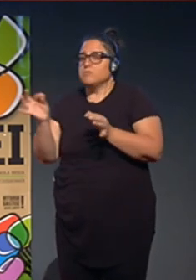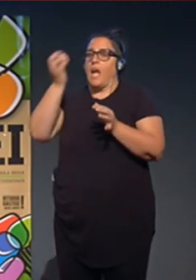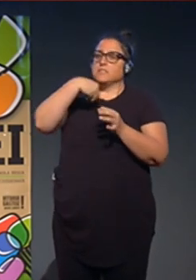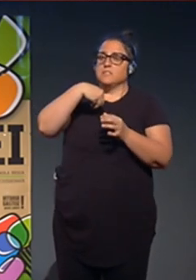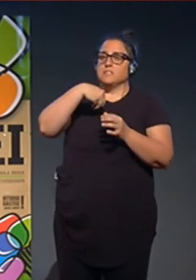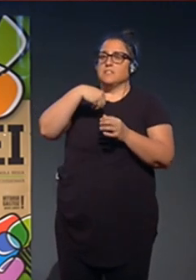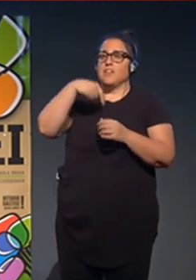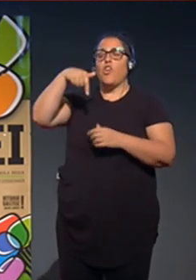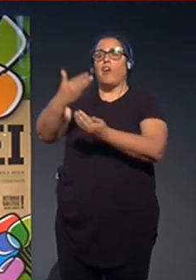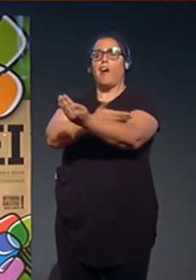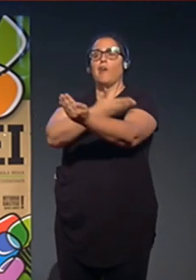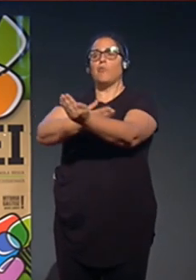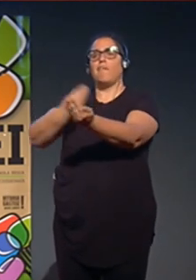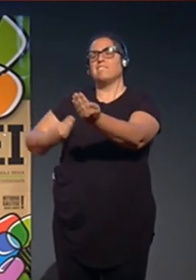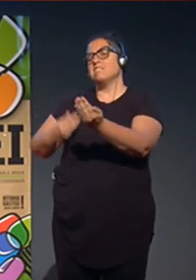caducado